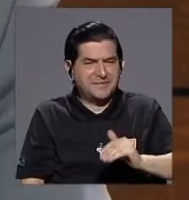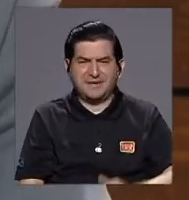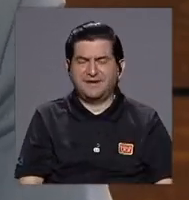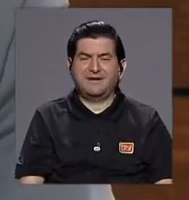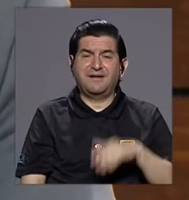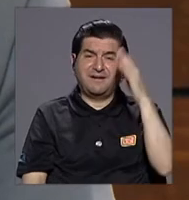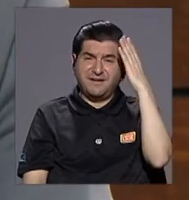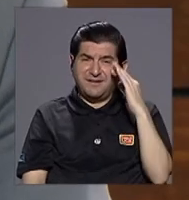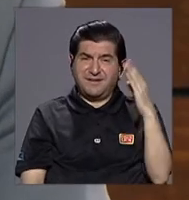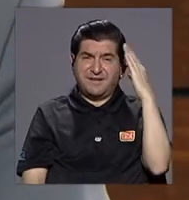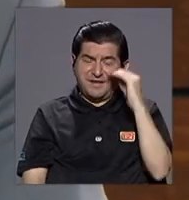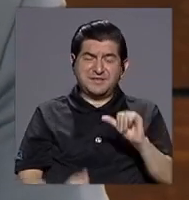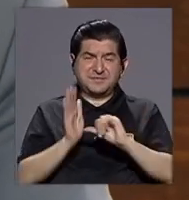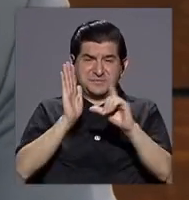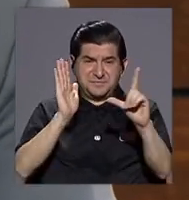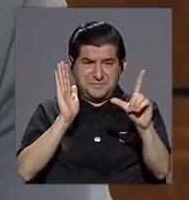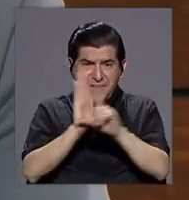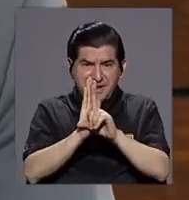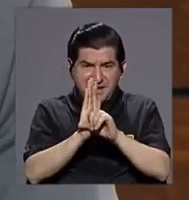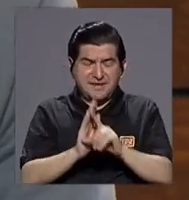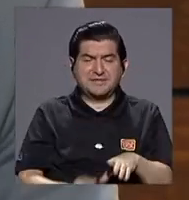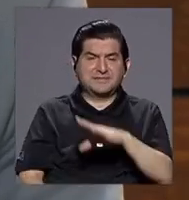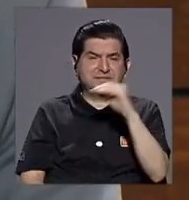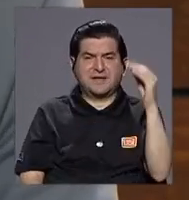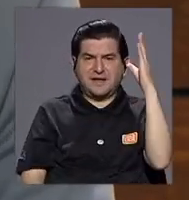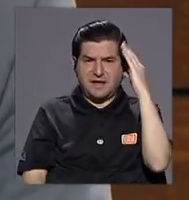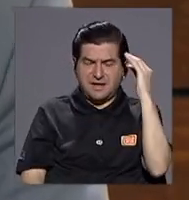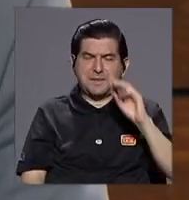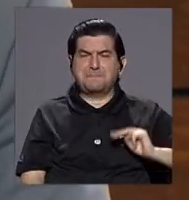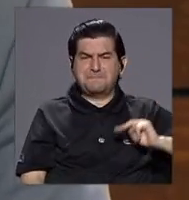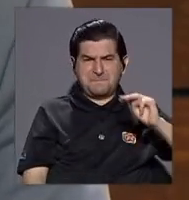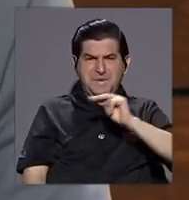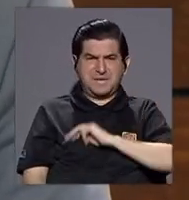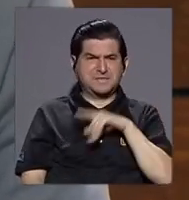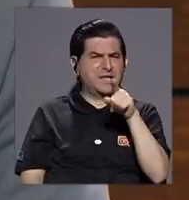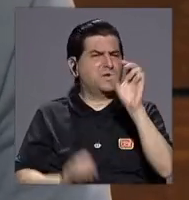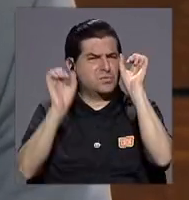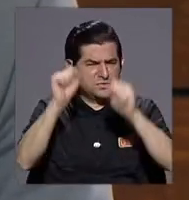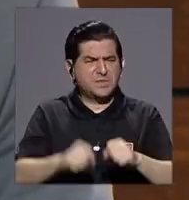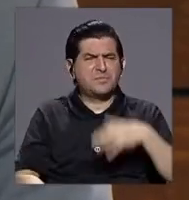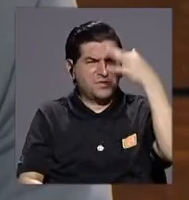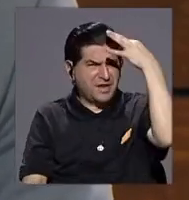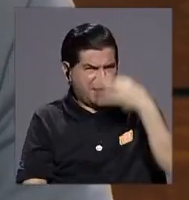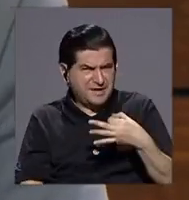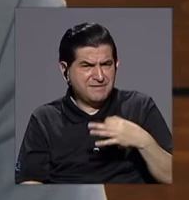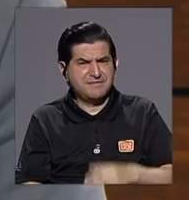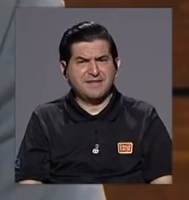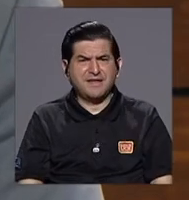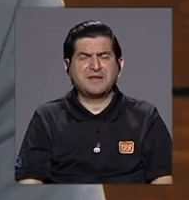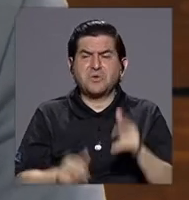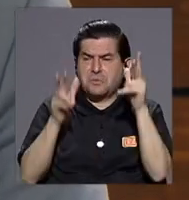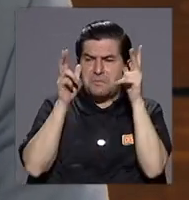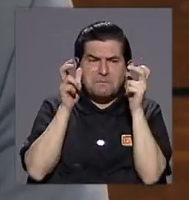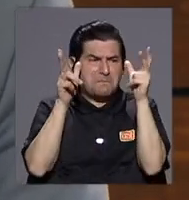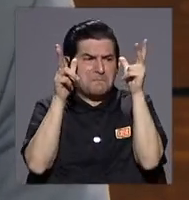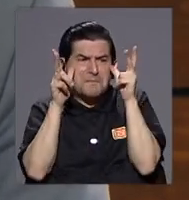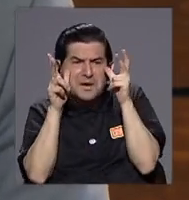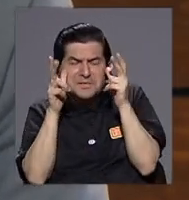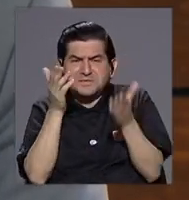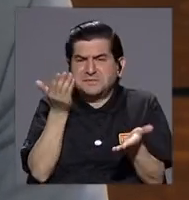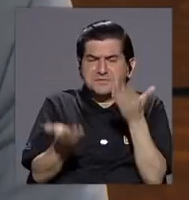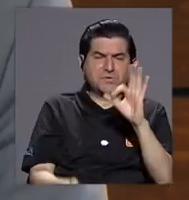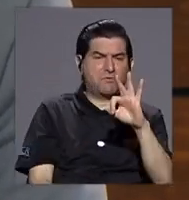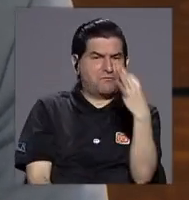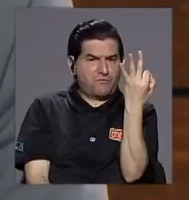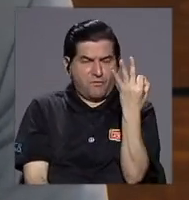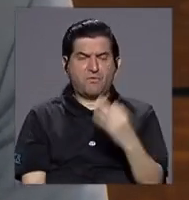una experiencia en Asamblea Legislativa y con una experiencia en el Ministerio, ¿usted podría emitir un criterio sobre cómo percibe esa forma